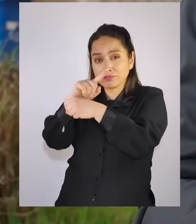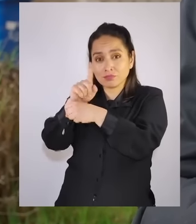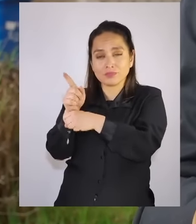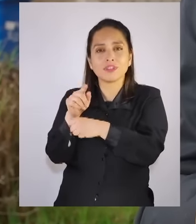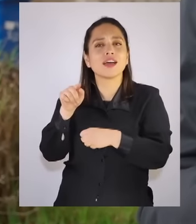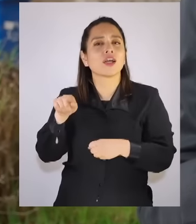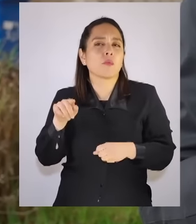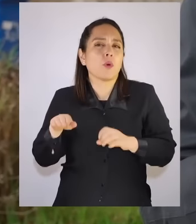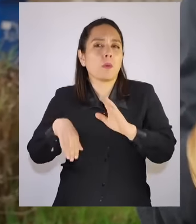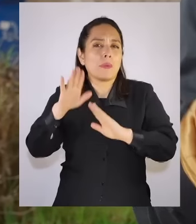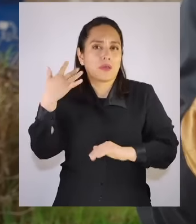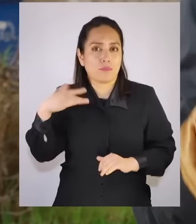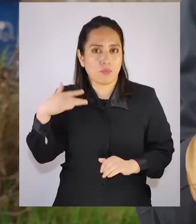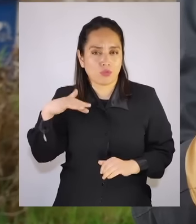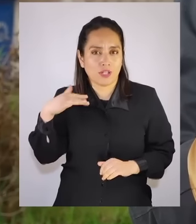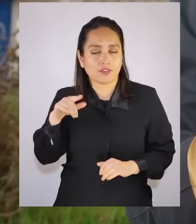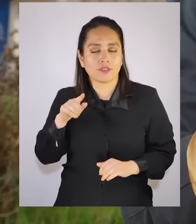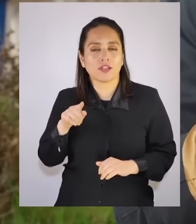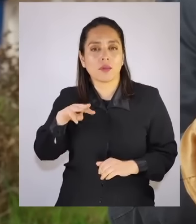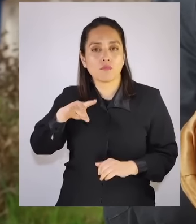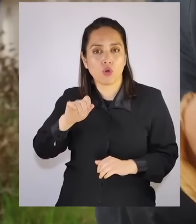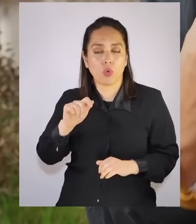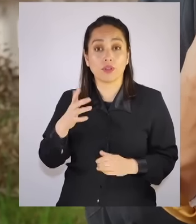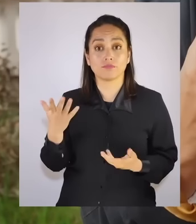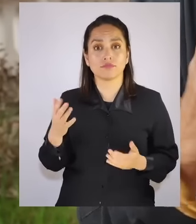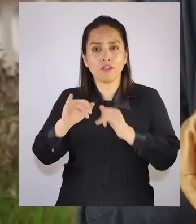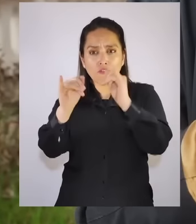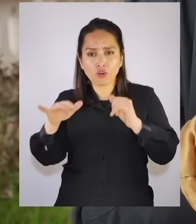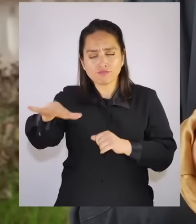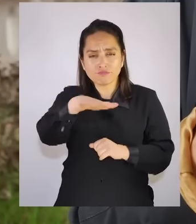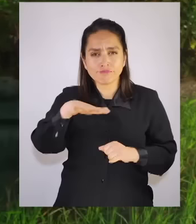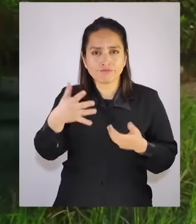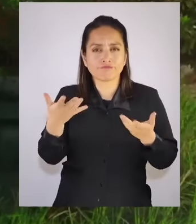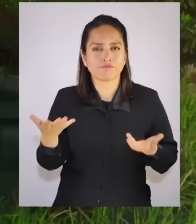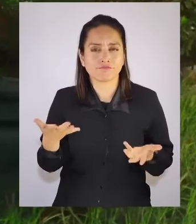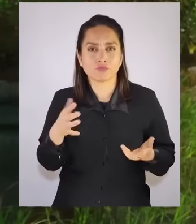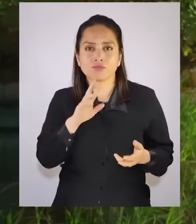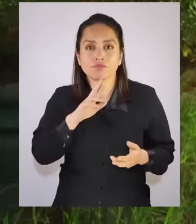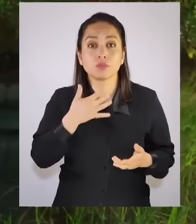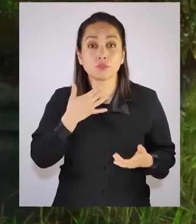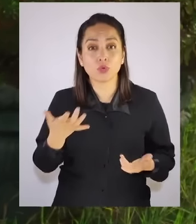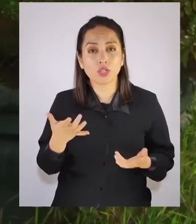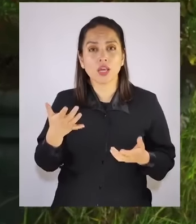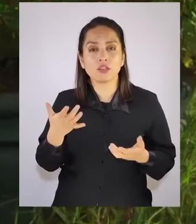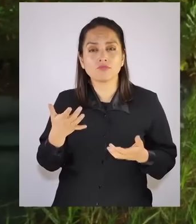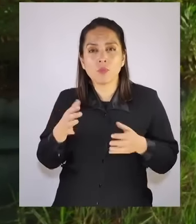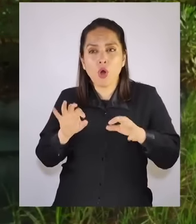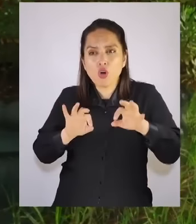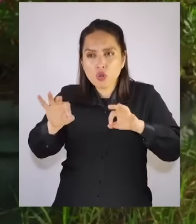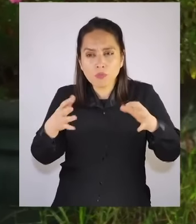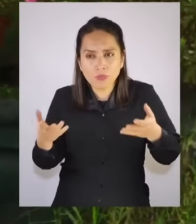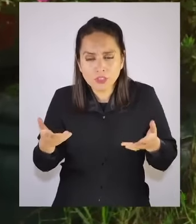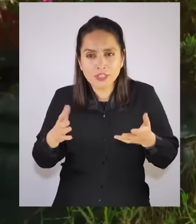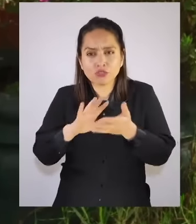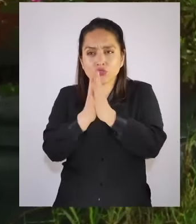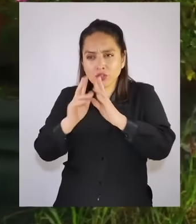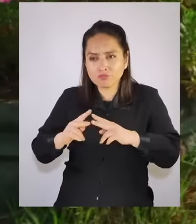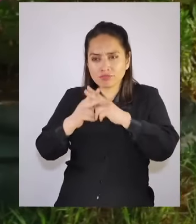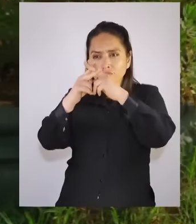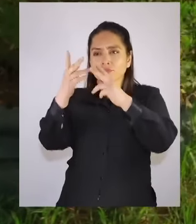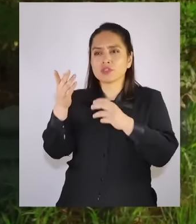Juan Muat. La forma responde de alguna manera a una geometría que permitiera inscribir en su arquitectura